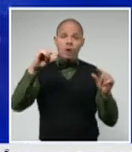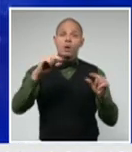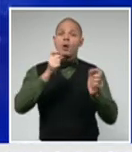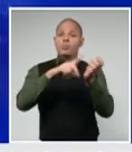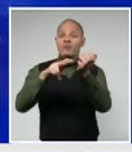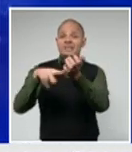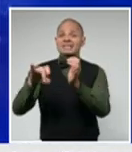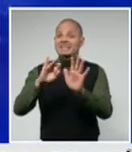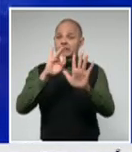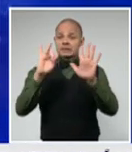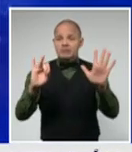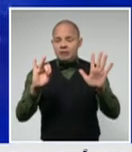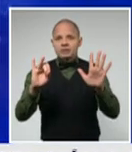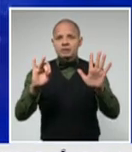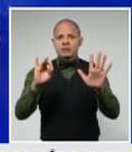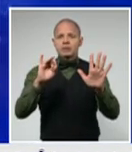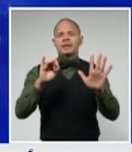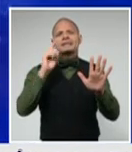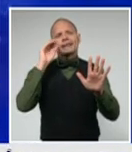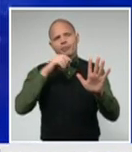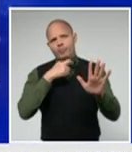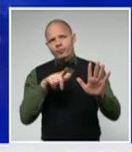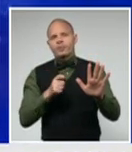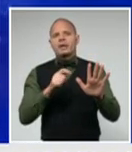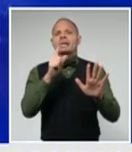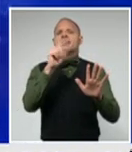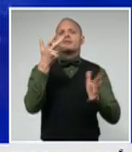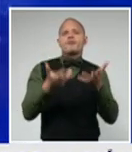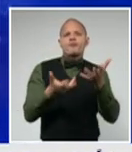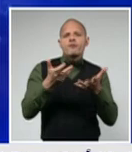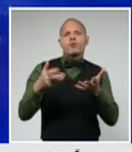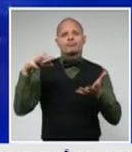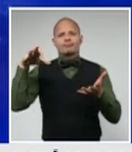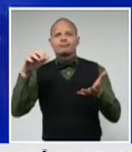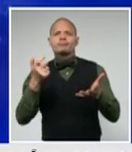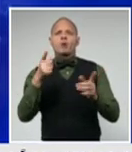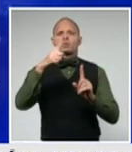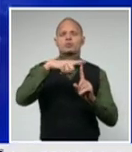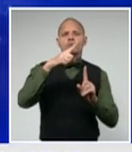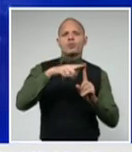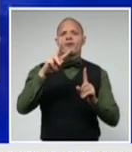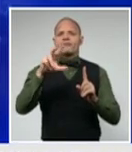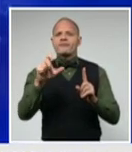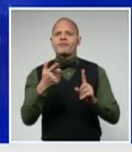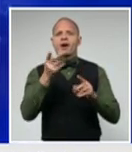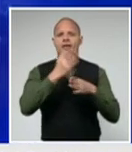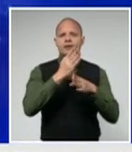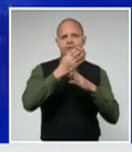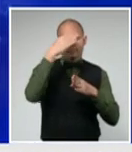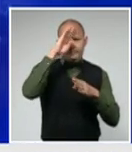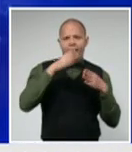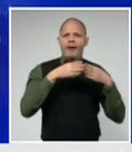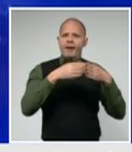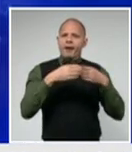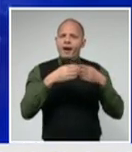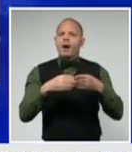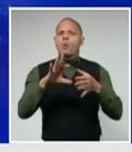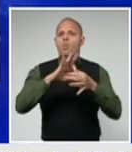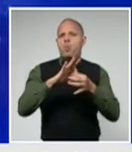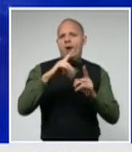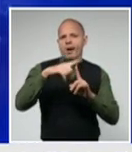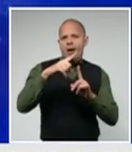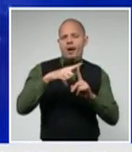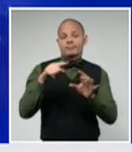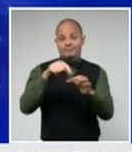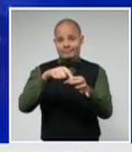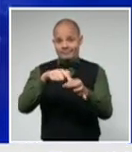Río, a Las Tunas, a Villa Clara, a Granma, a Santiago de Cuba, a Guantánamo y el